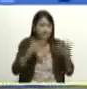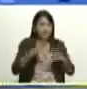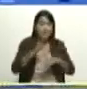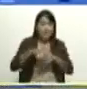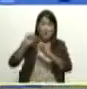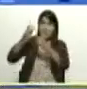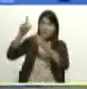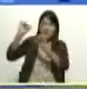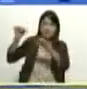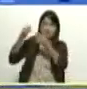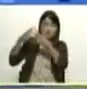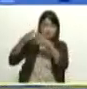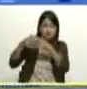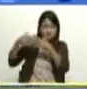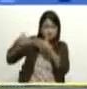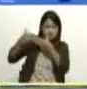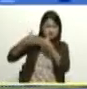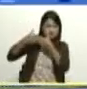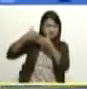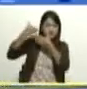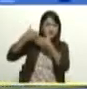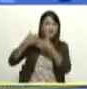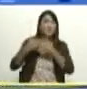visión, profundizamos un concepto.